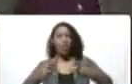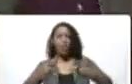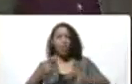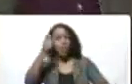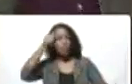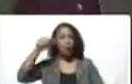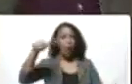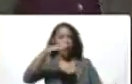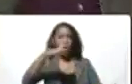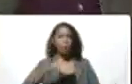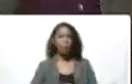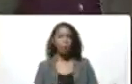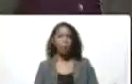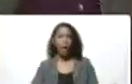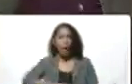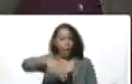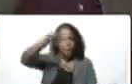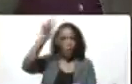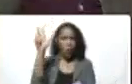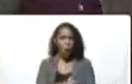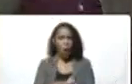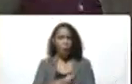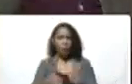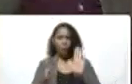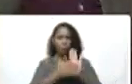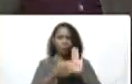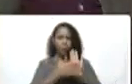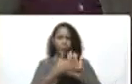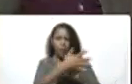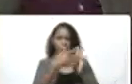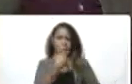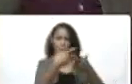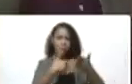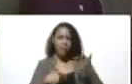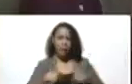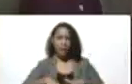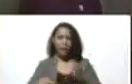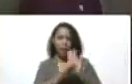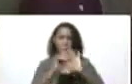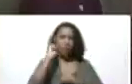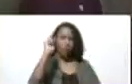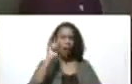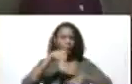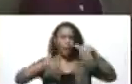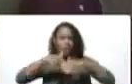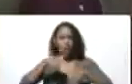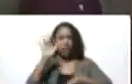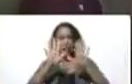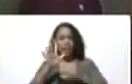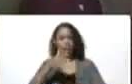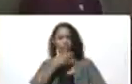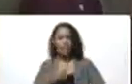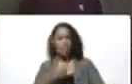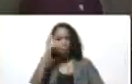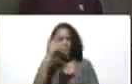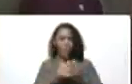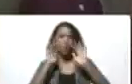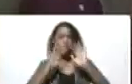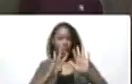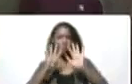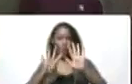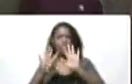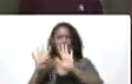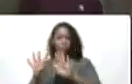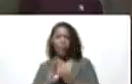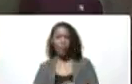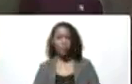pueblo aprobó el texto de esta constitución en las elecciones del 15 de diciembre de